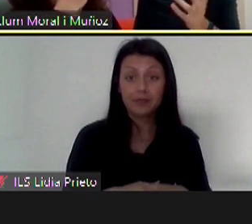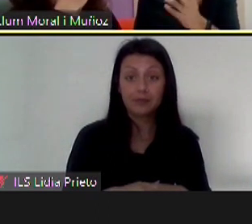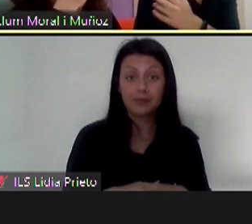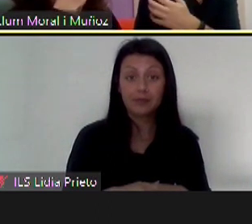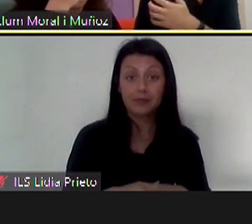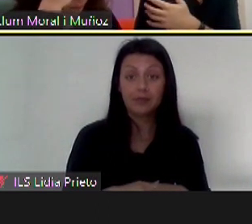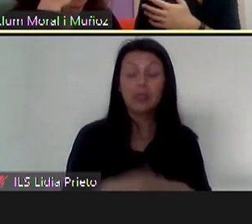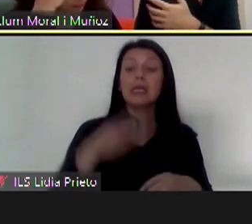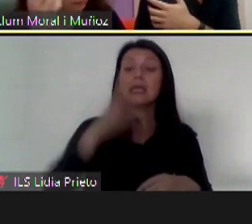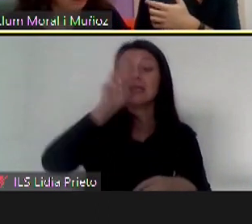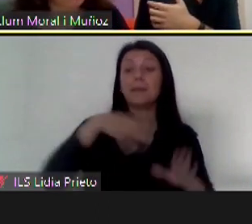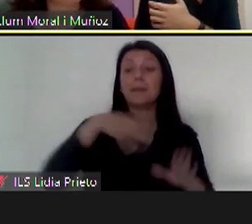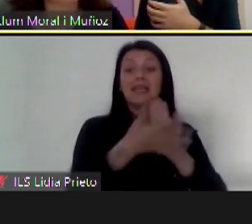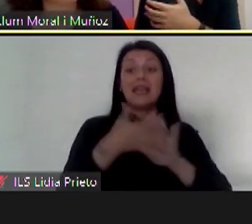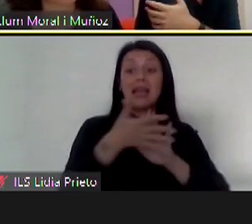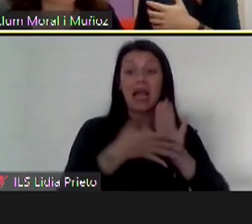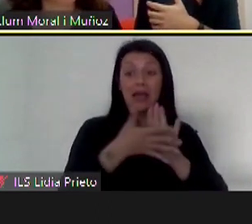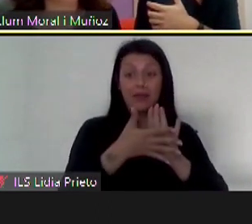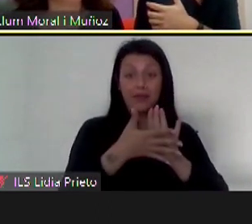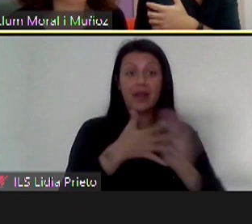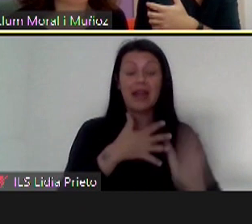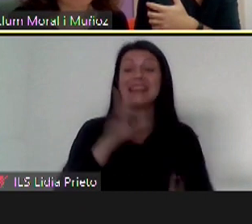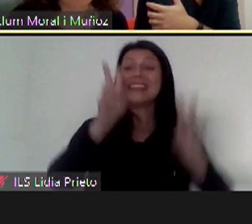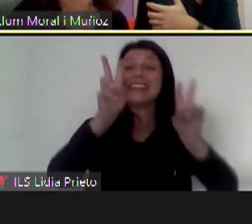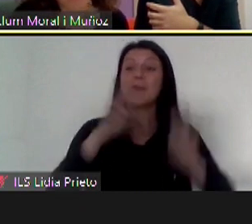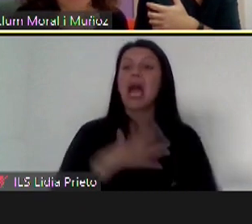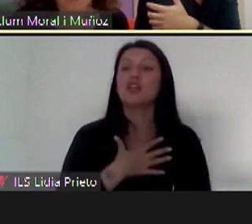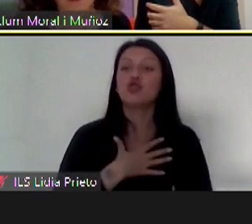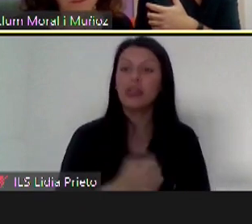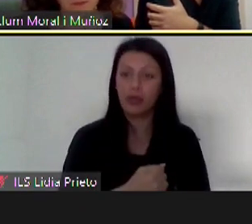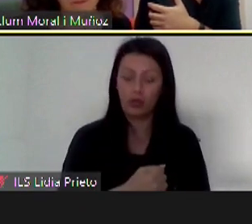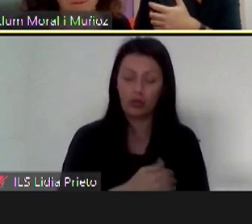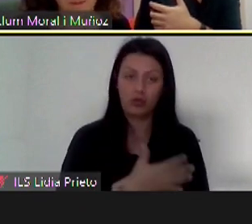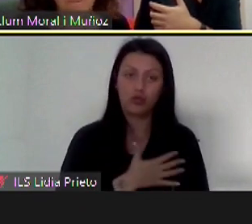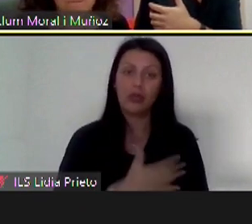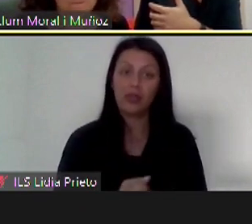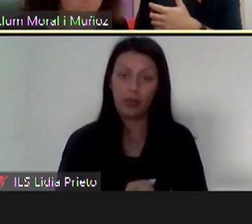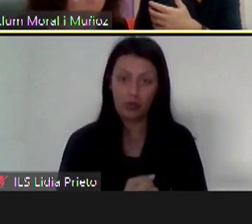Queríamos hablar también un poco del tema del suicidio, porque es una cosa que está muy